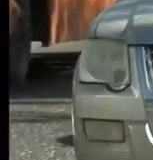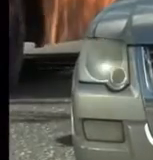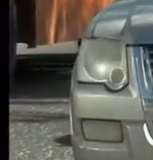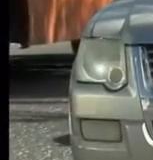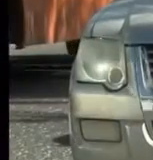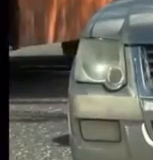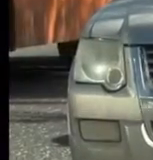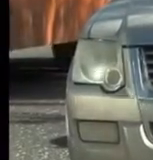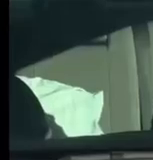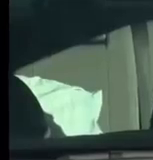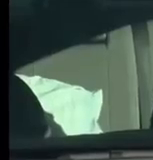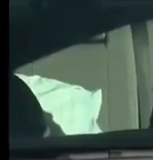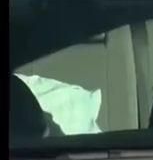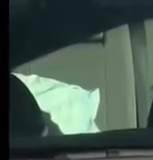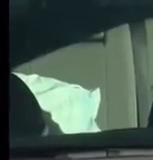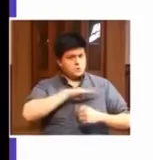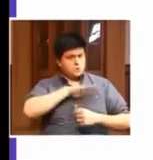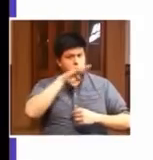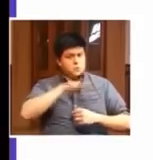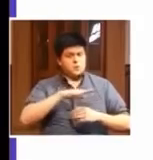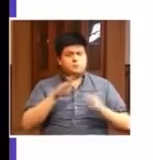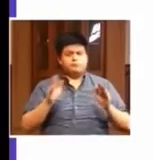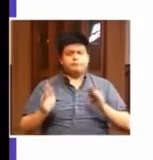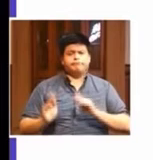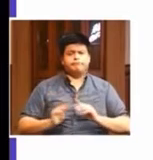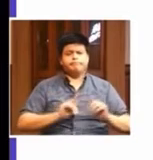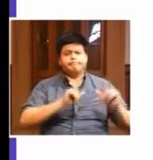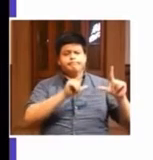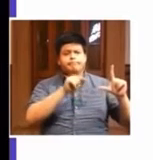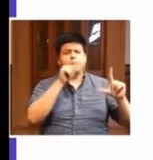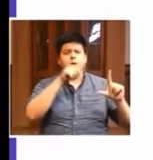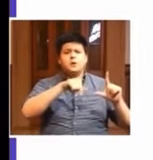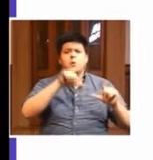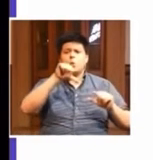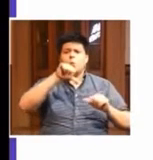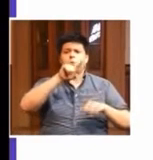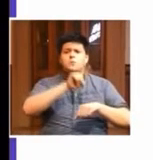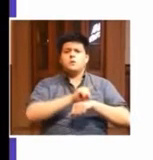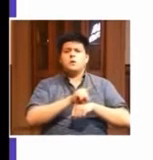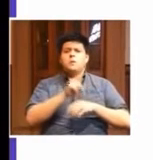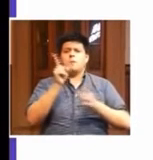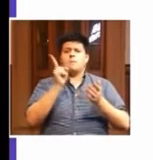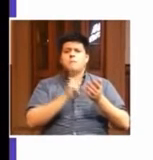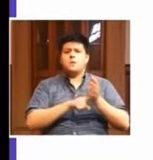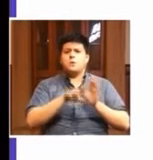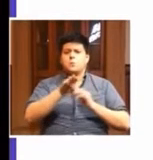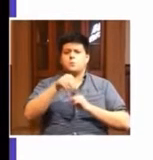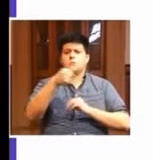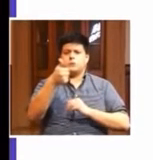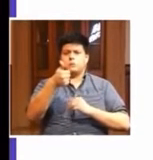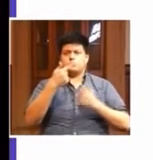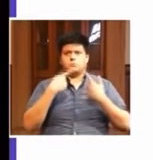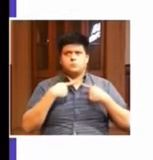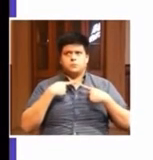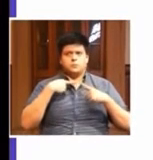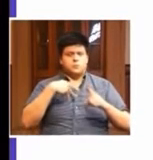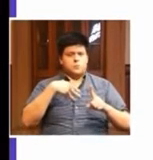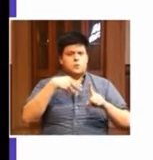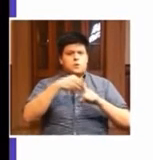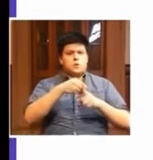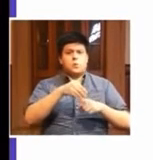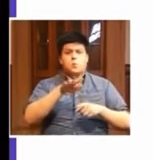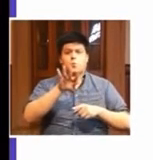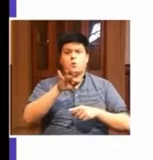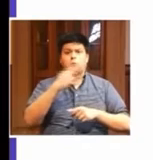durante el día de hoy hoy tenemos mil 96 contagios 44